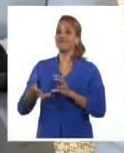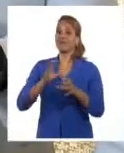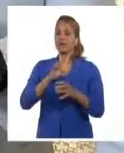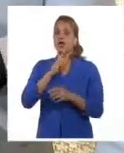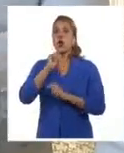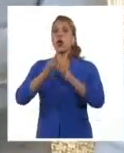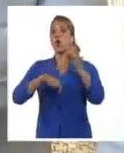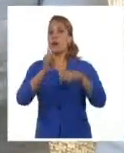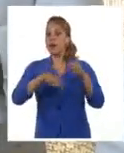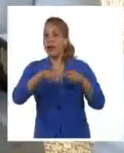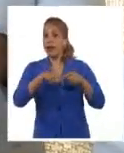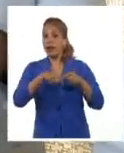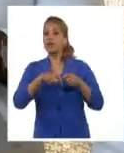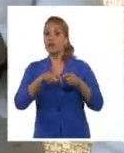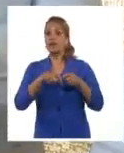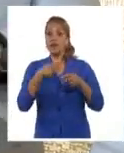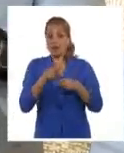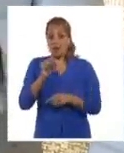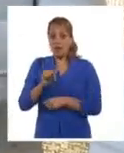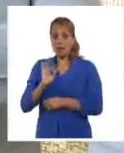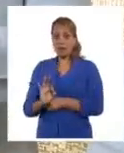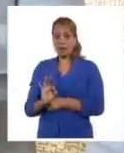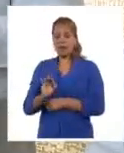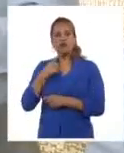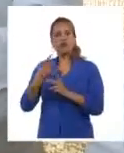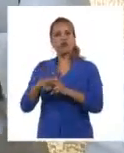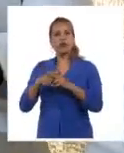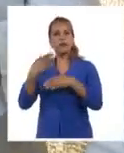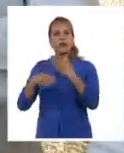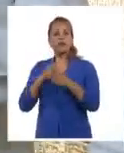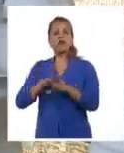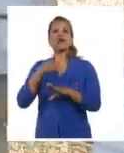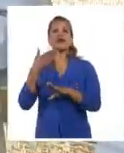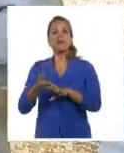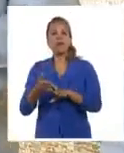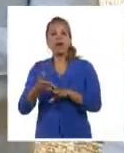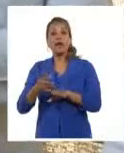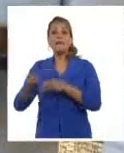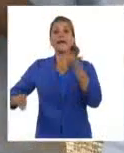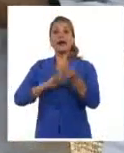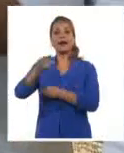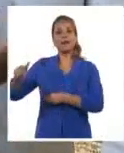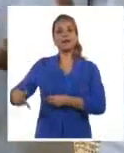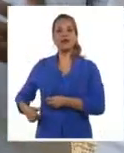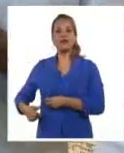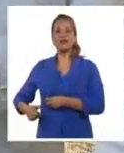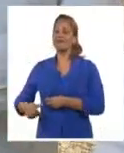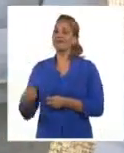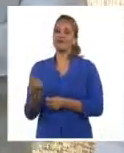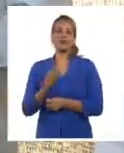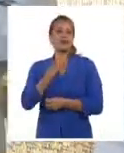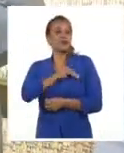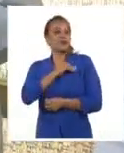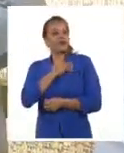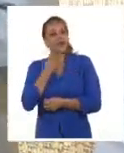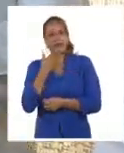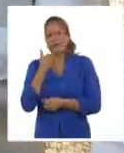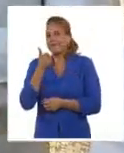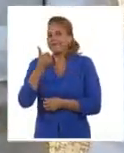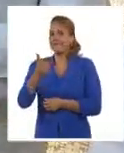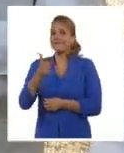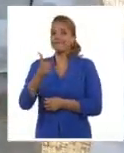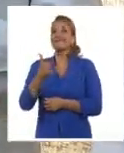operarle para tratar, porque lo hacemos aquí, para tratar de solucionar el problema y después intervenirlo para hacerle un trasplante, para nosotros, claro que es la vida, para nosotros esto